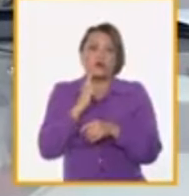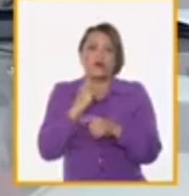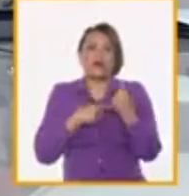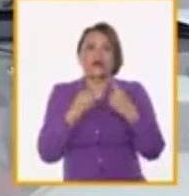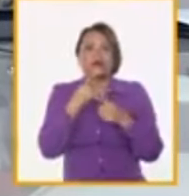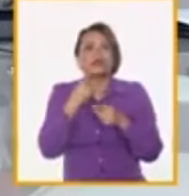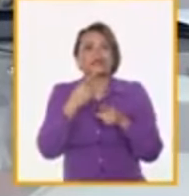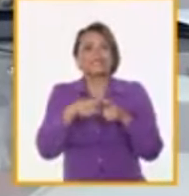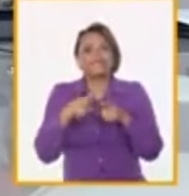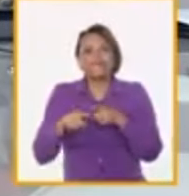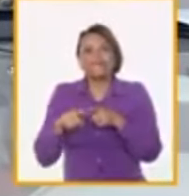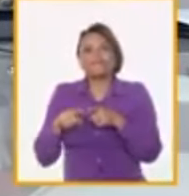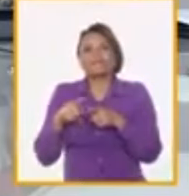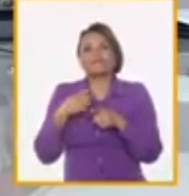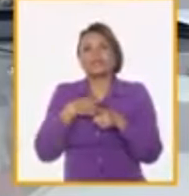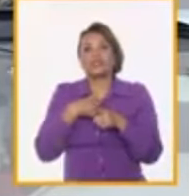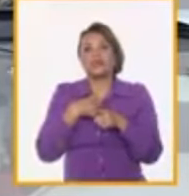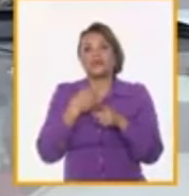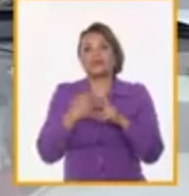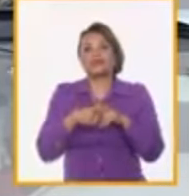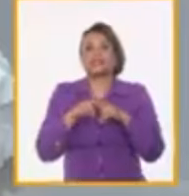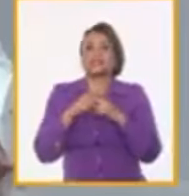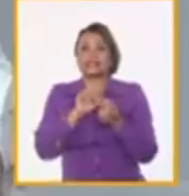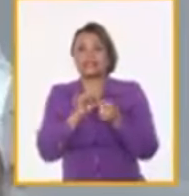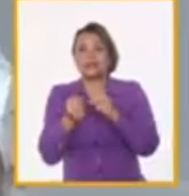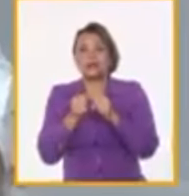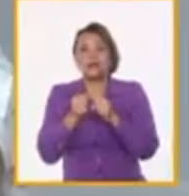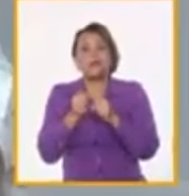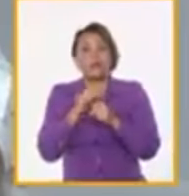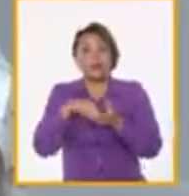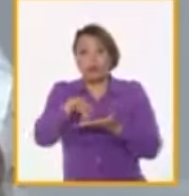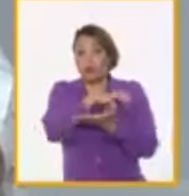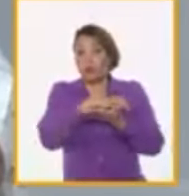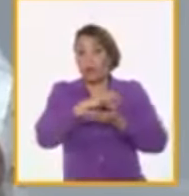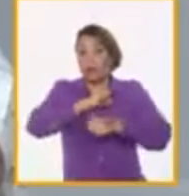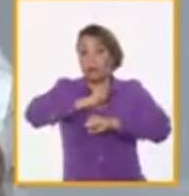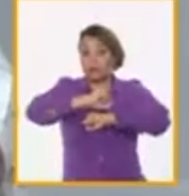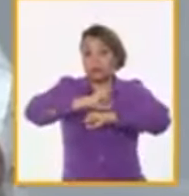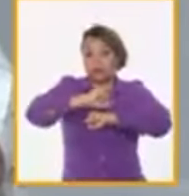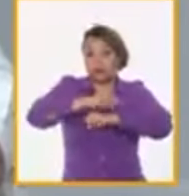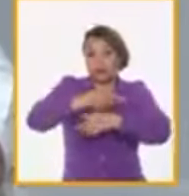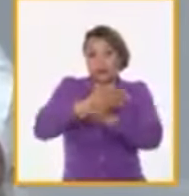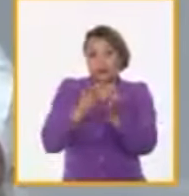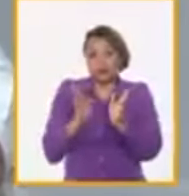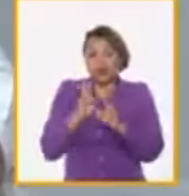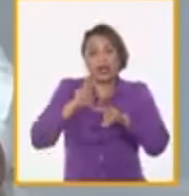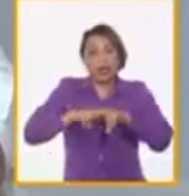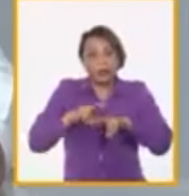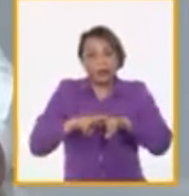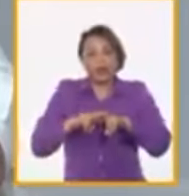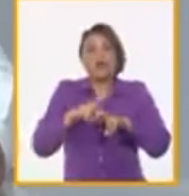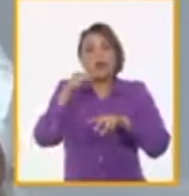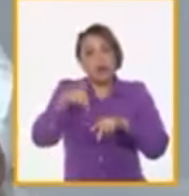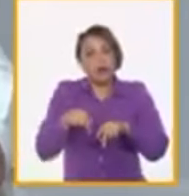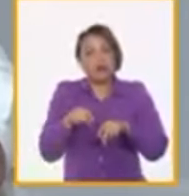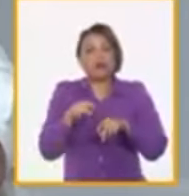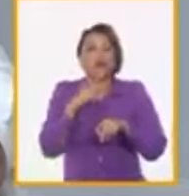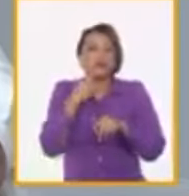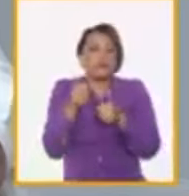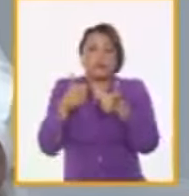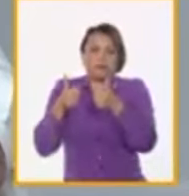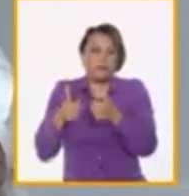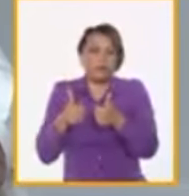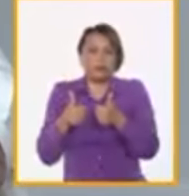equipos, teníamos que tenerlos regulados. Hoy la fuente ha llovido, está en estado favorable y